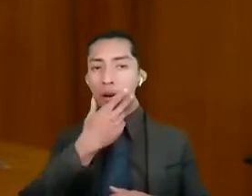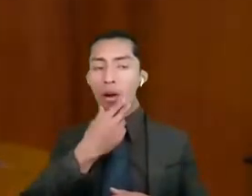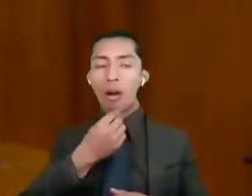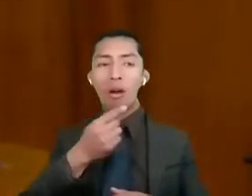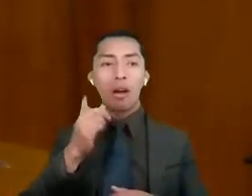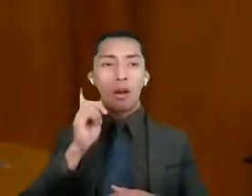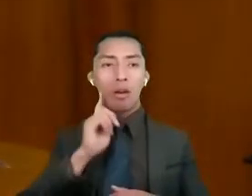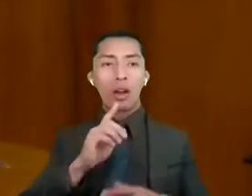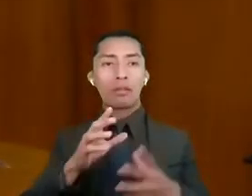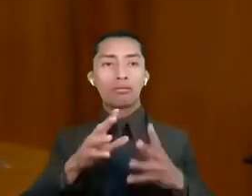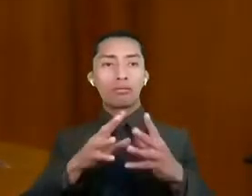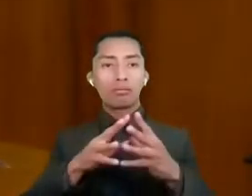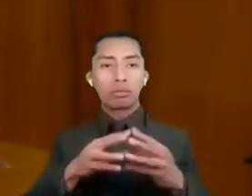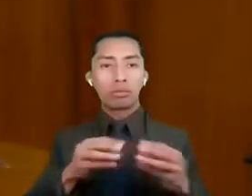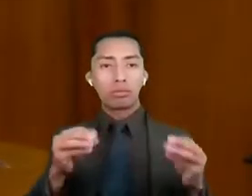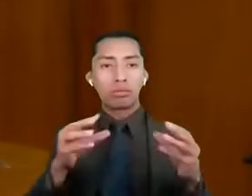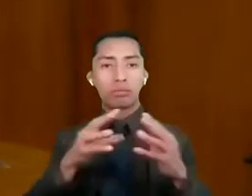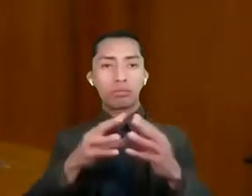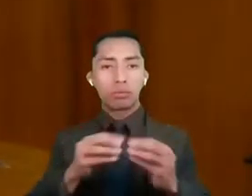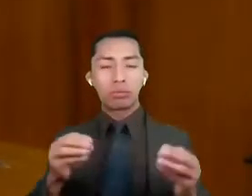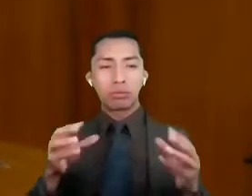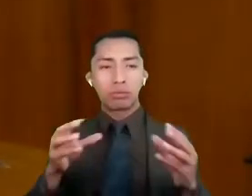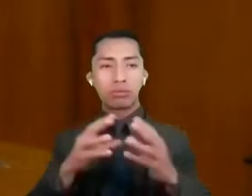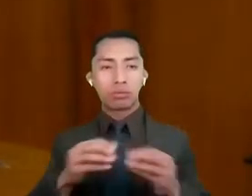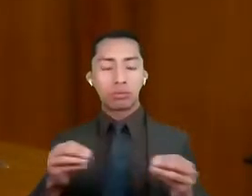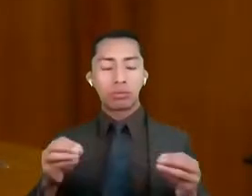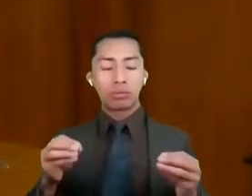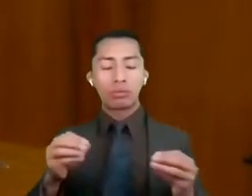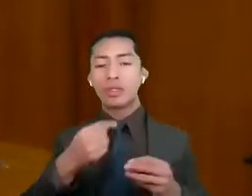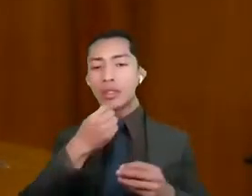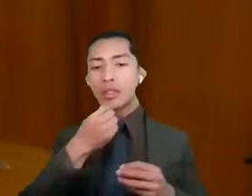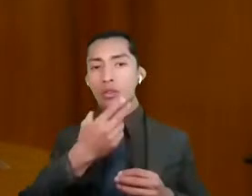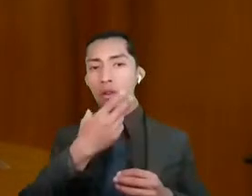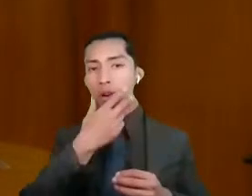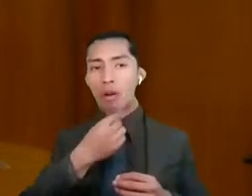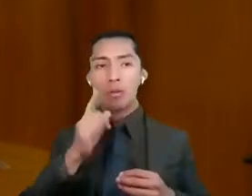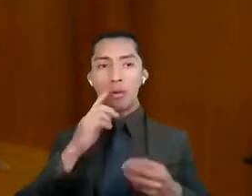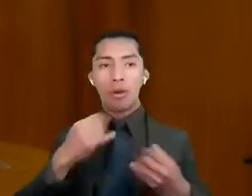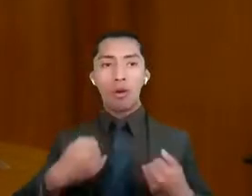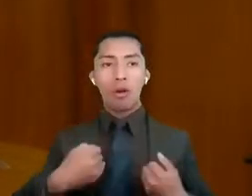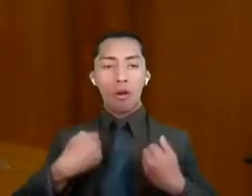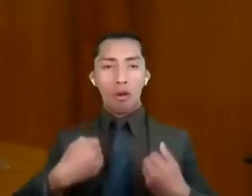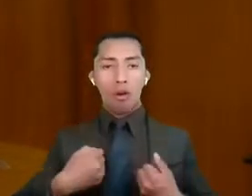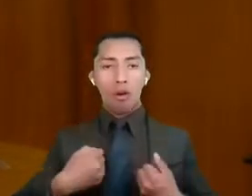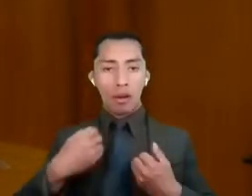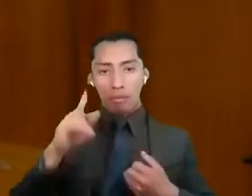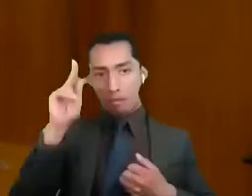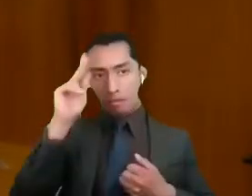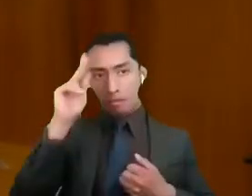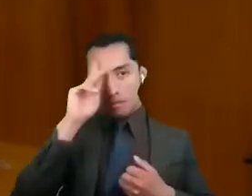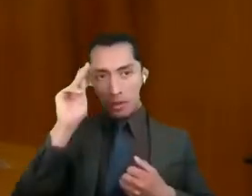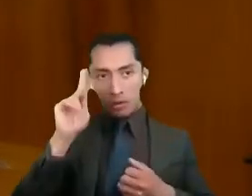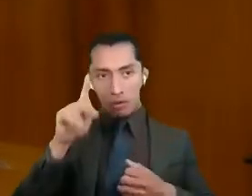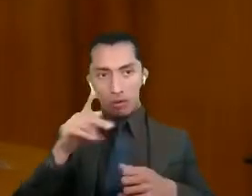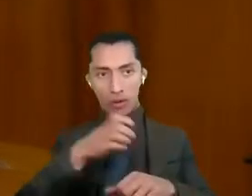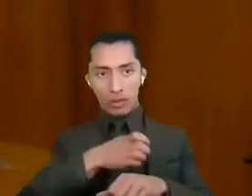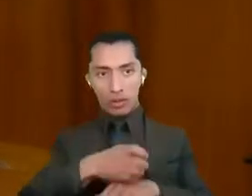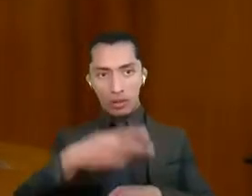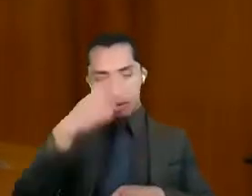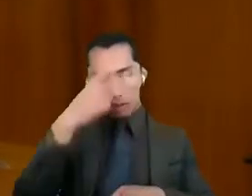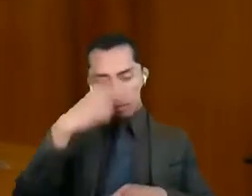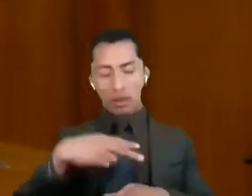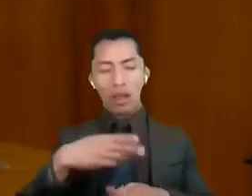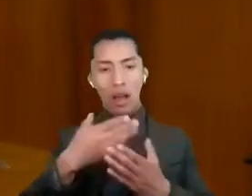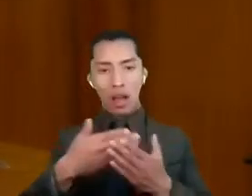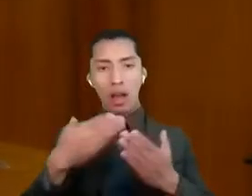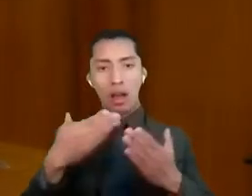Las desapariciones de niñas y adolescentes aumentaron en el Estado de México durante el sexenio presente.